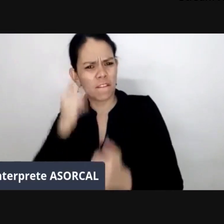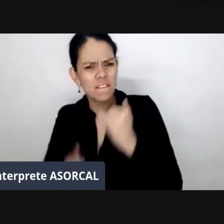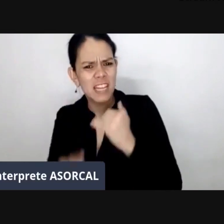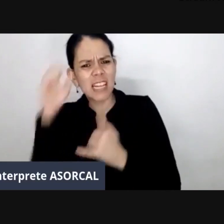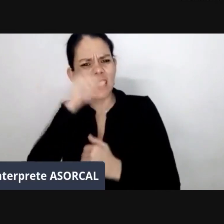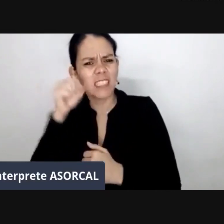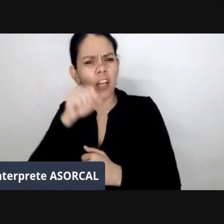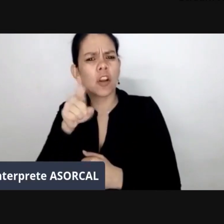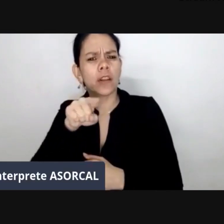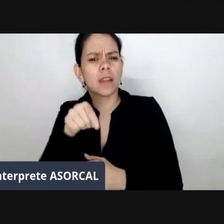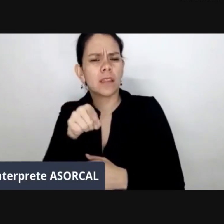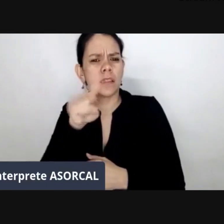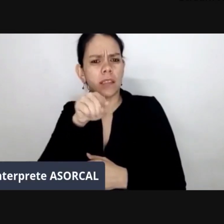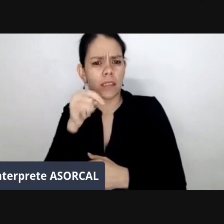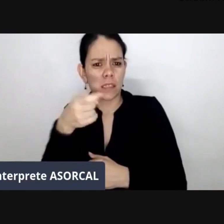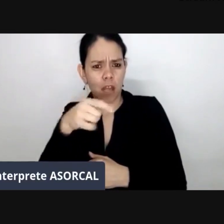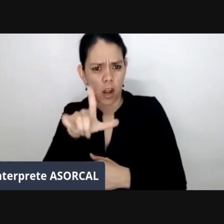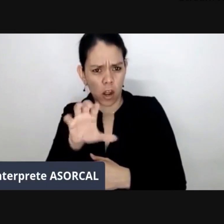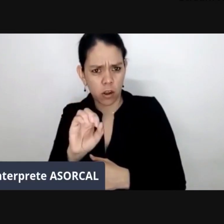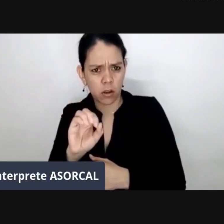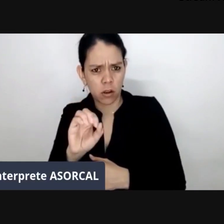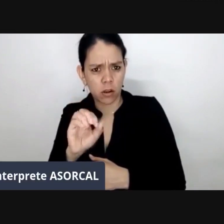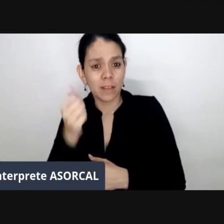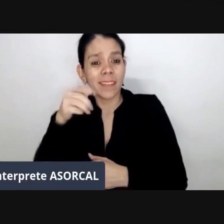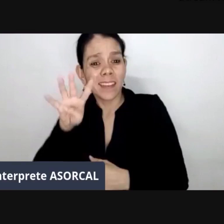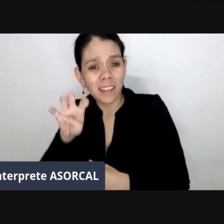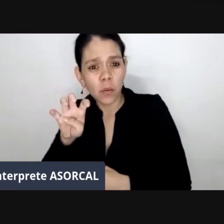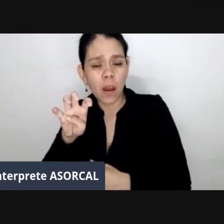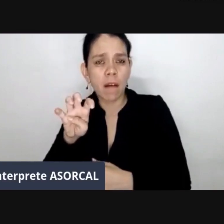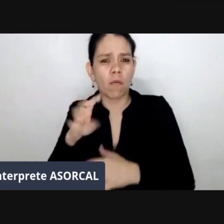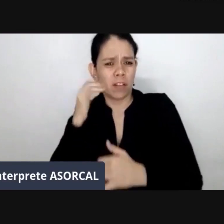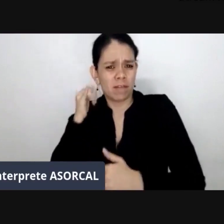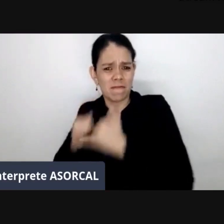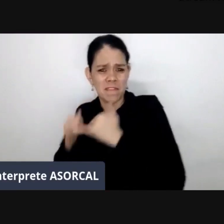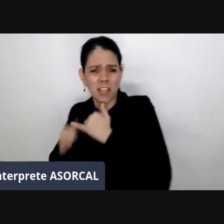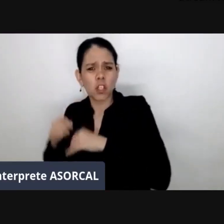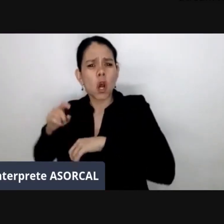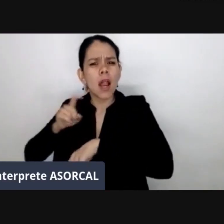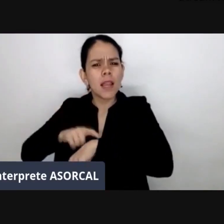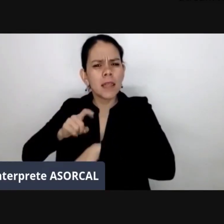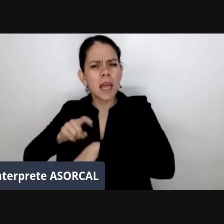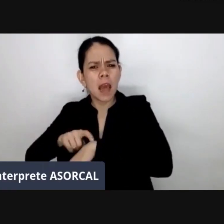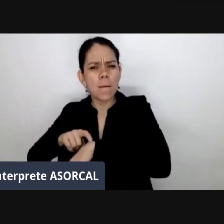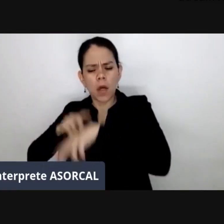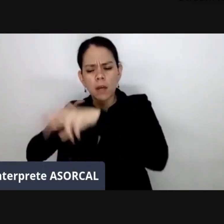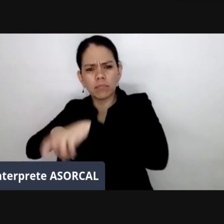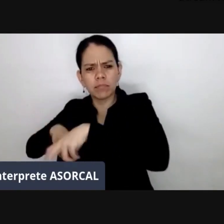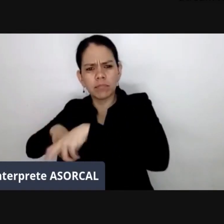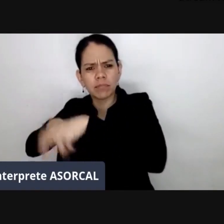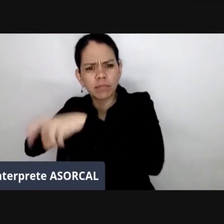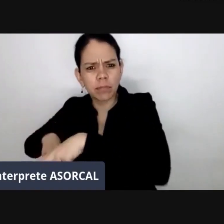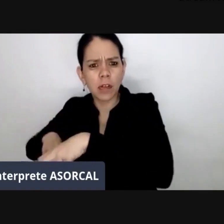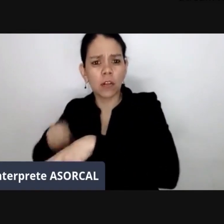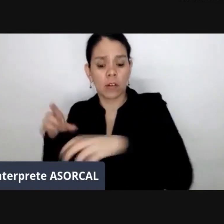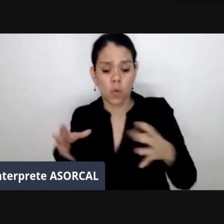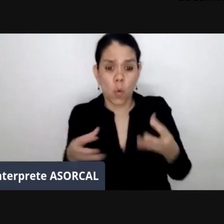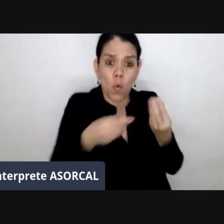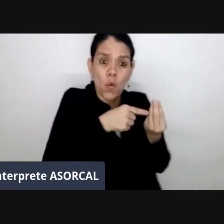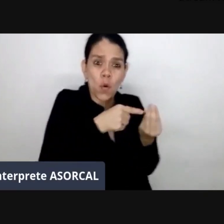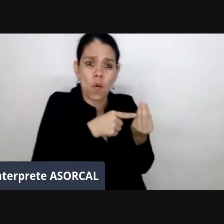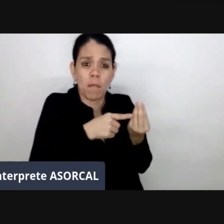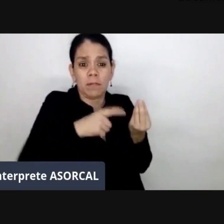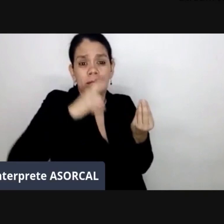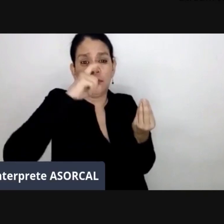oligarquía terrateniente cafetalera, una oligarquía pequeña, muy